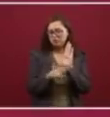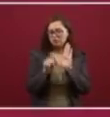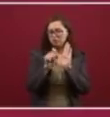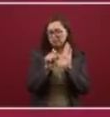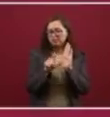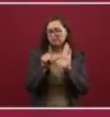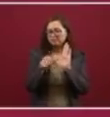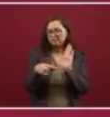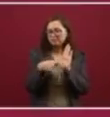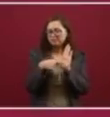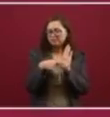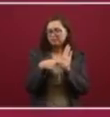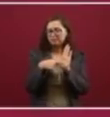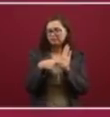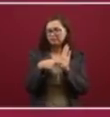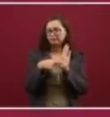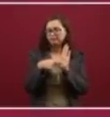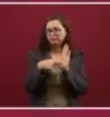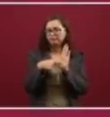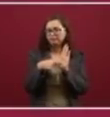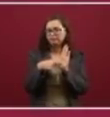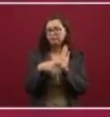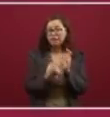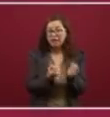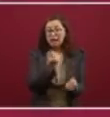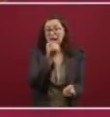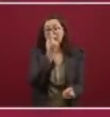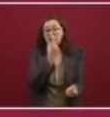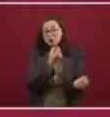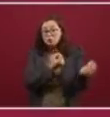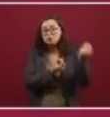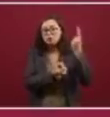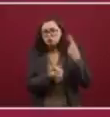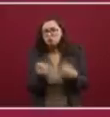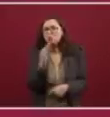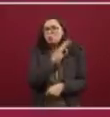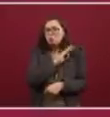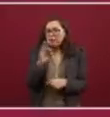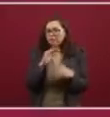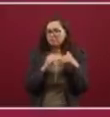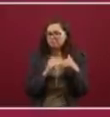127 constitucional, pero no sé si sea este el caso.